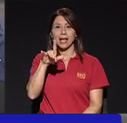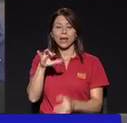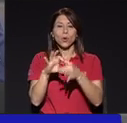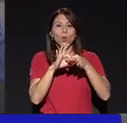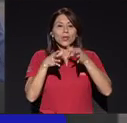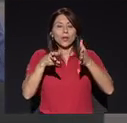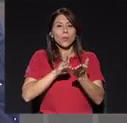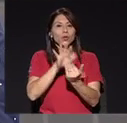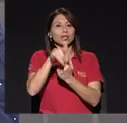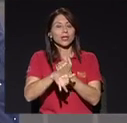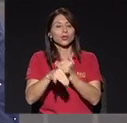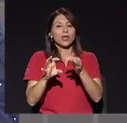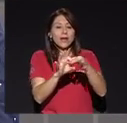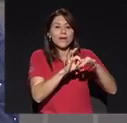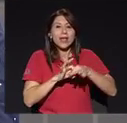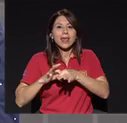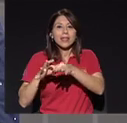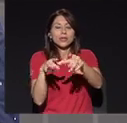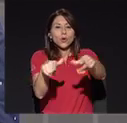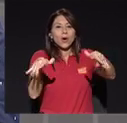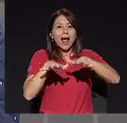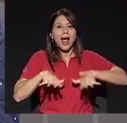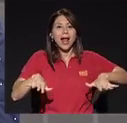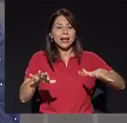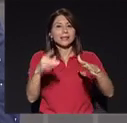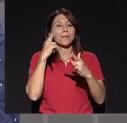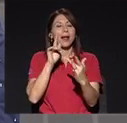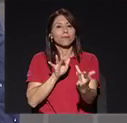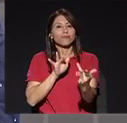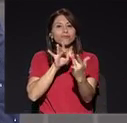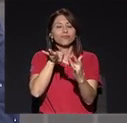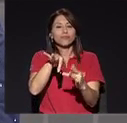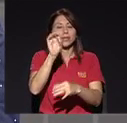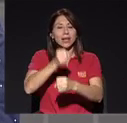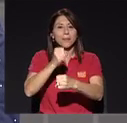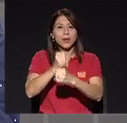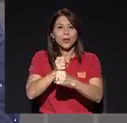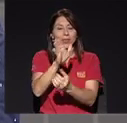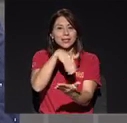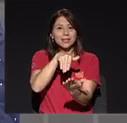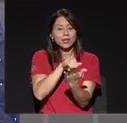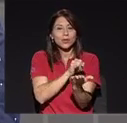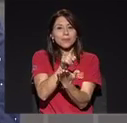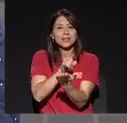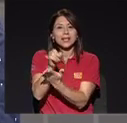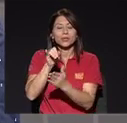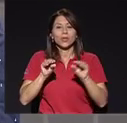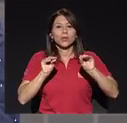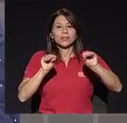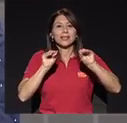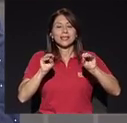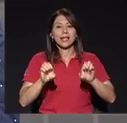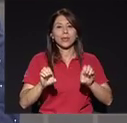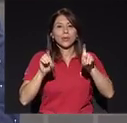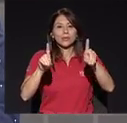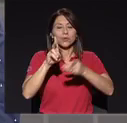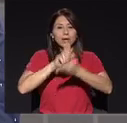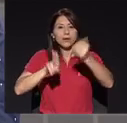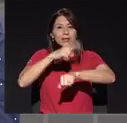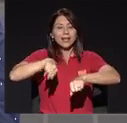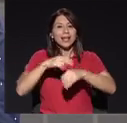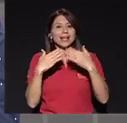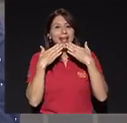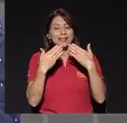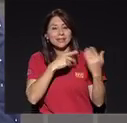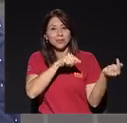Redes Locales de Intermediación para el Empleo del Centro de Investigación y Docencia en Educación de la Universidad Nacional. Gracias por